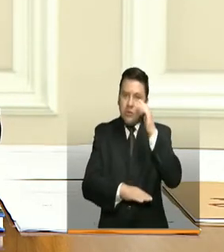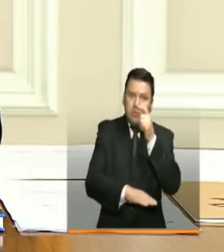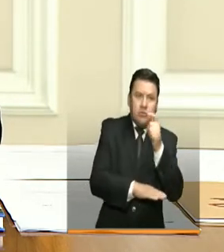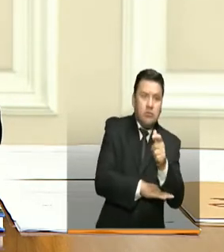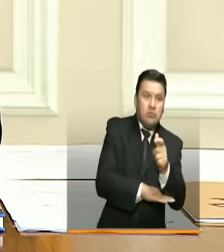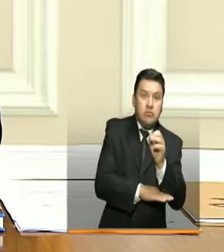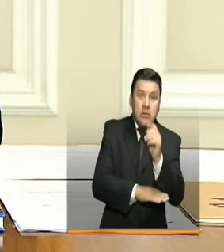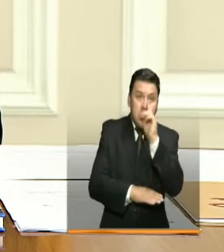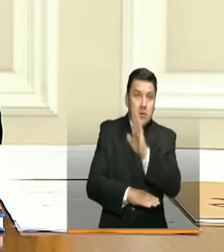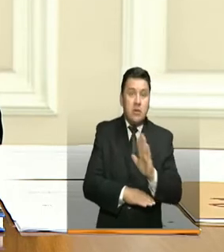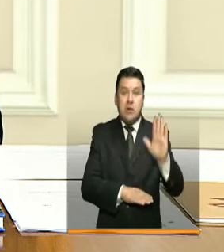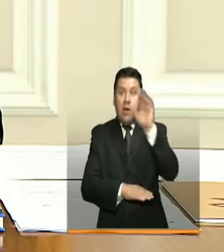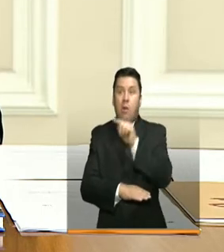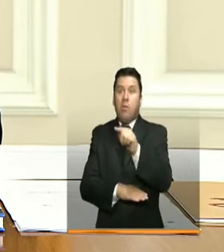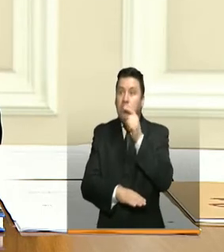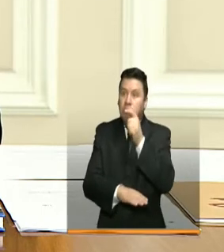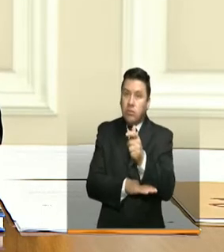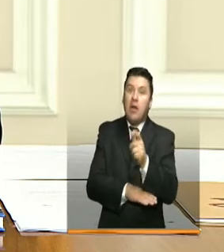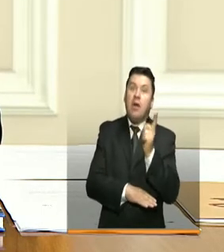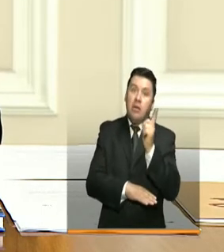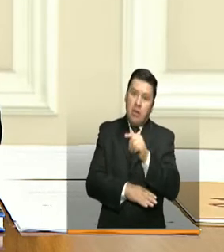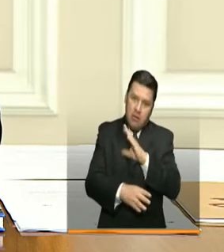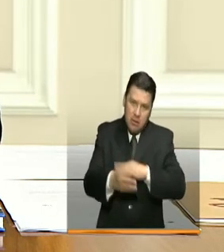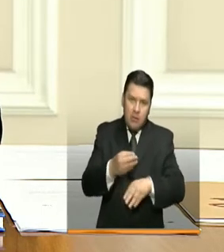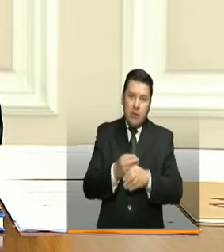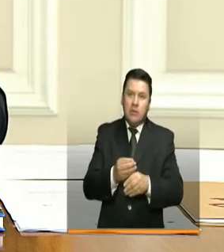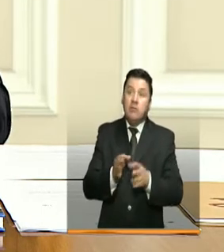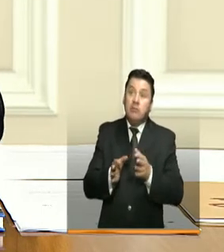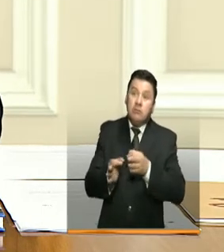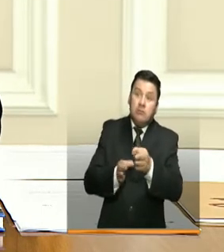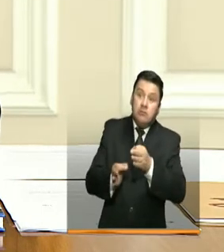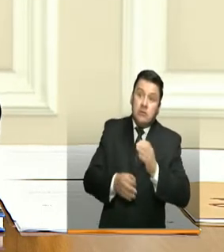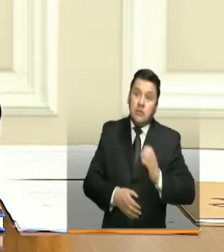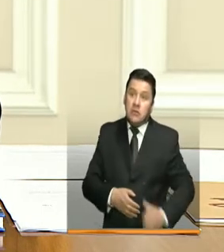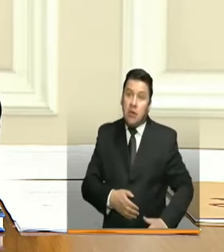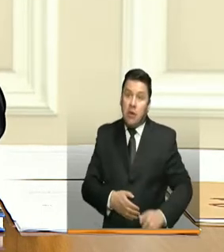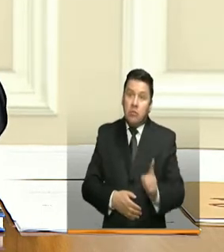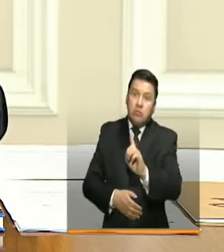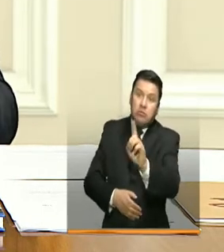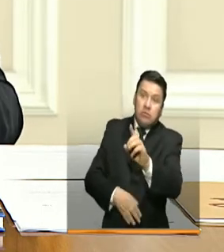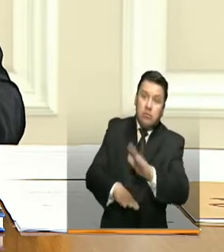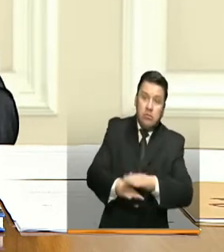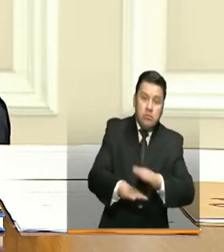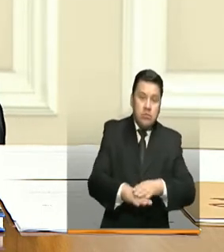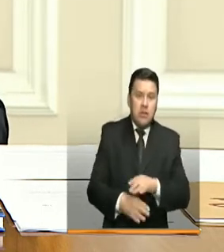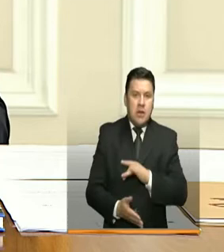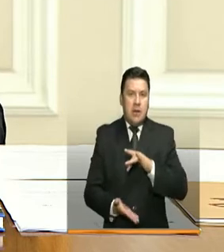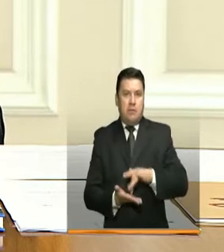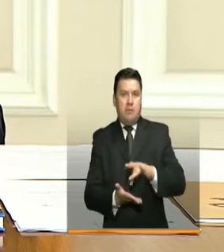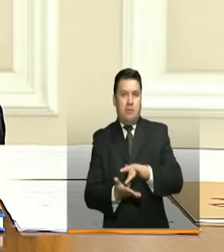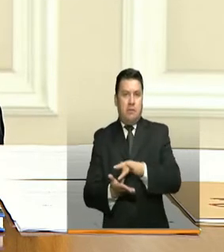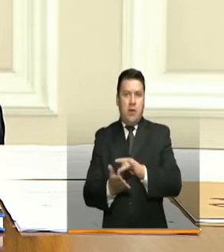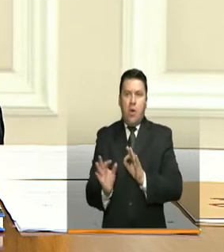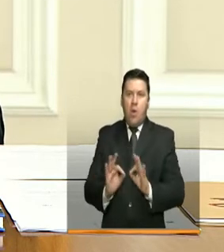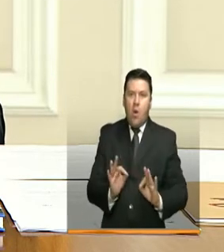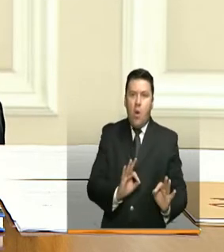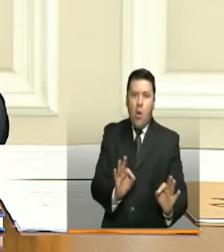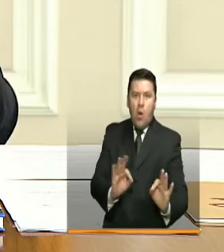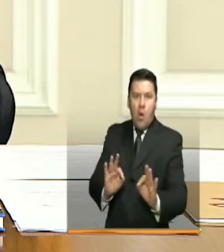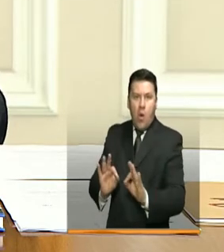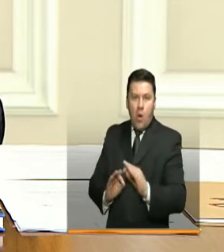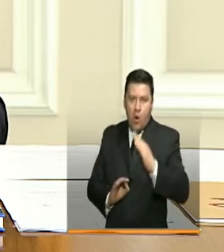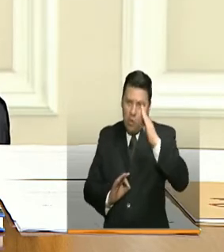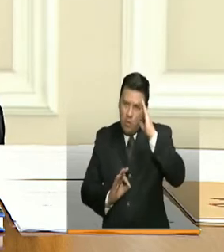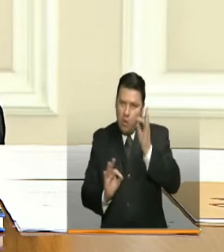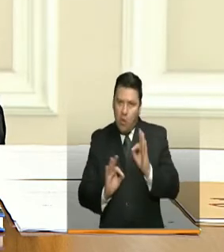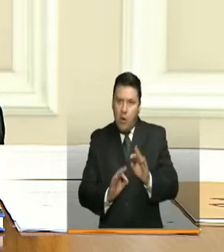vez están haciendo una gran pedagogía ciudadana y participando en una gran cadena de logística y una